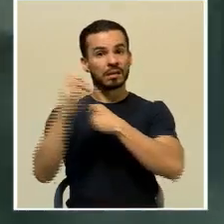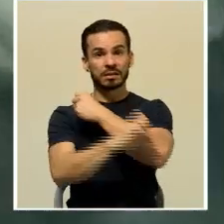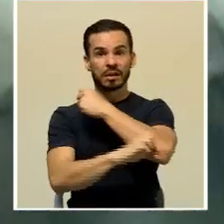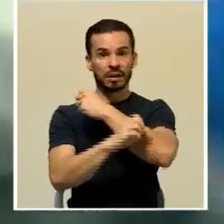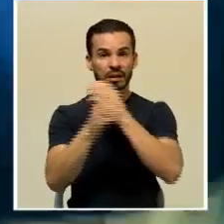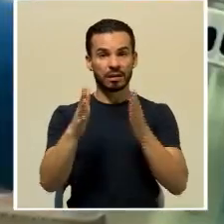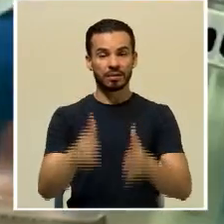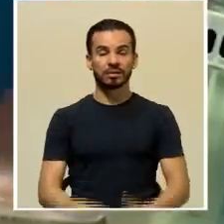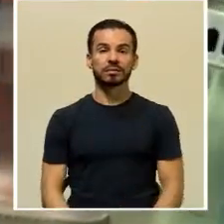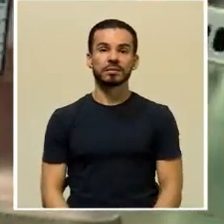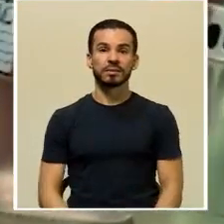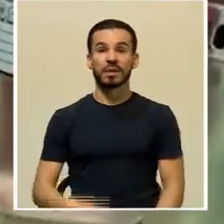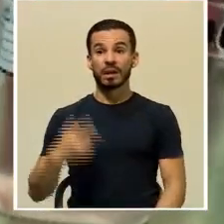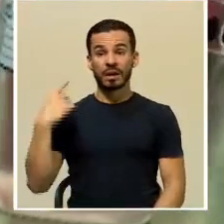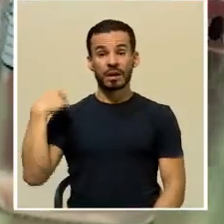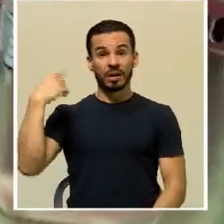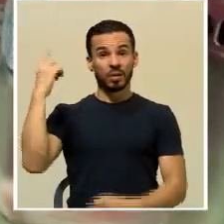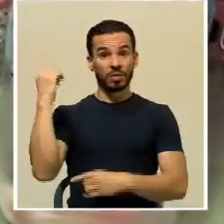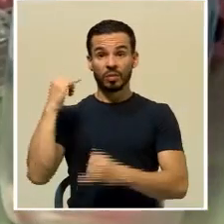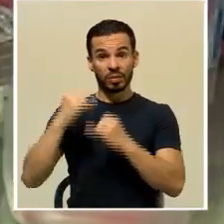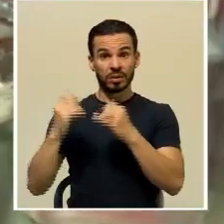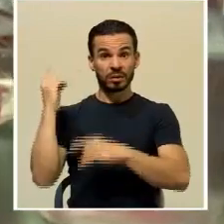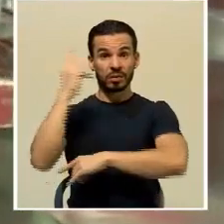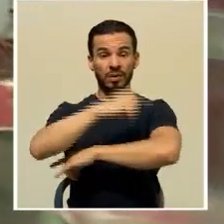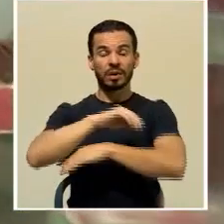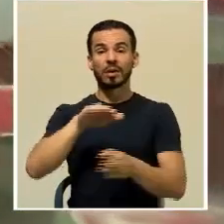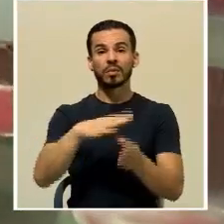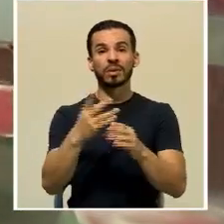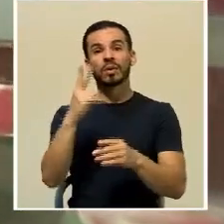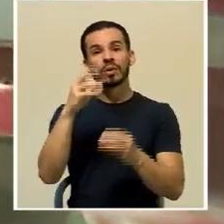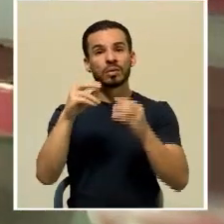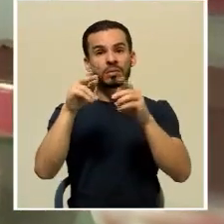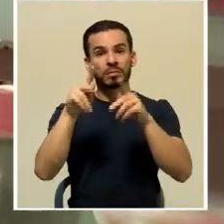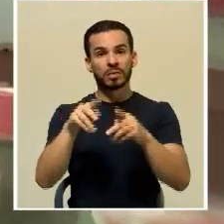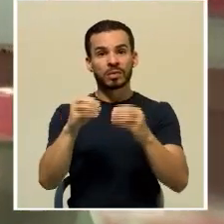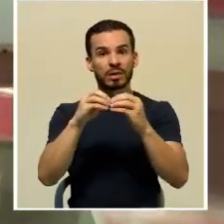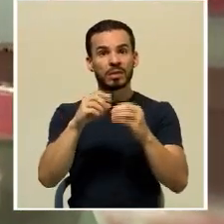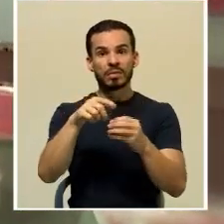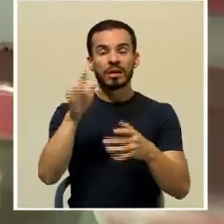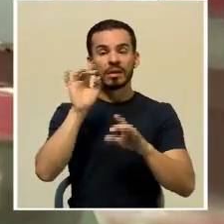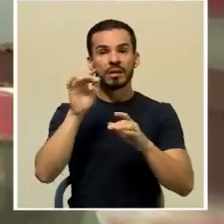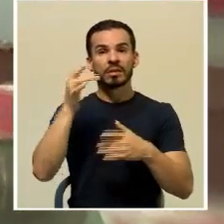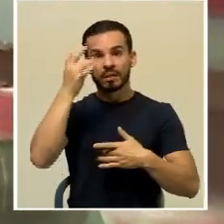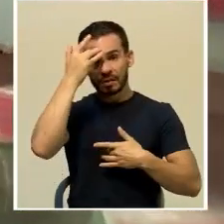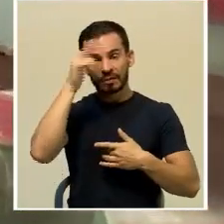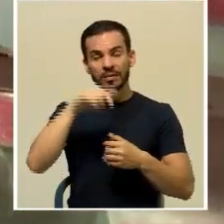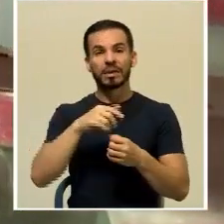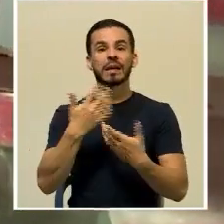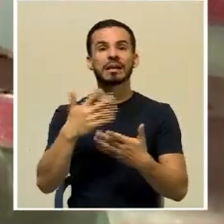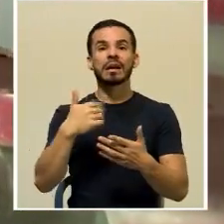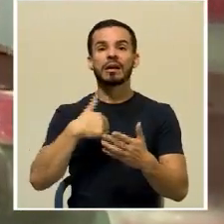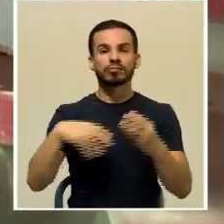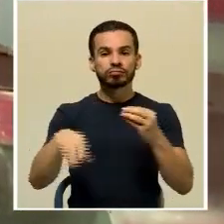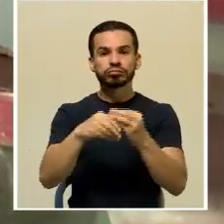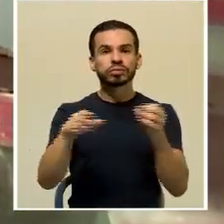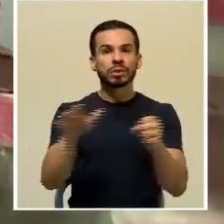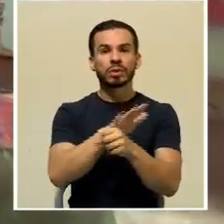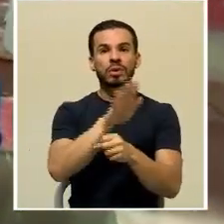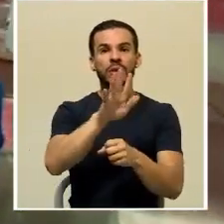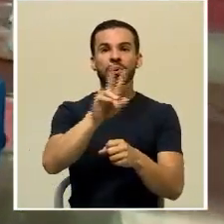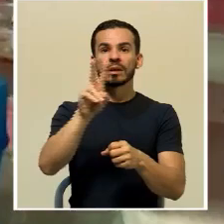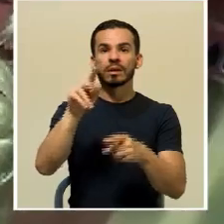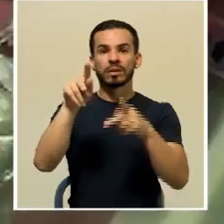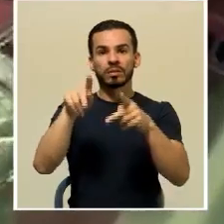extranjeros. Asimismo, en las últimas 24 horas fallecieron otras 2 personas afectadas por la enfermedad, que ya cobra 42